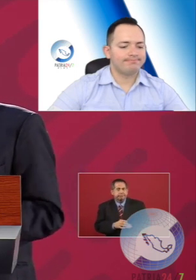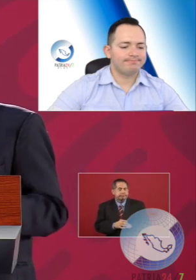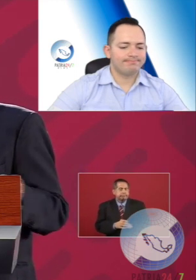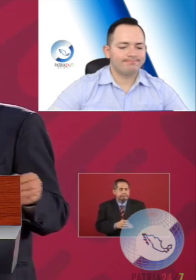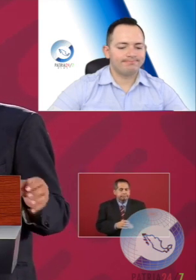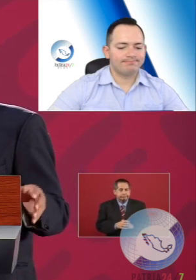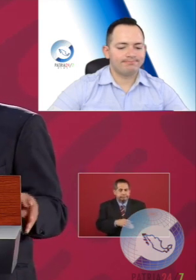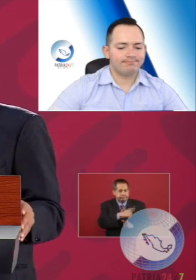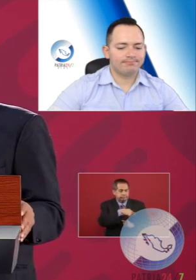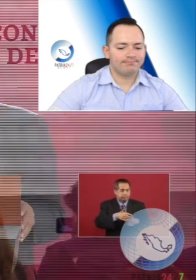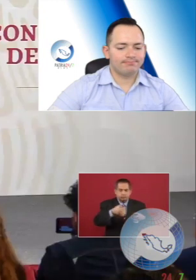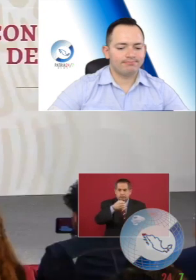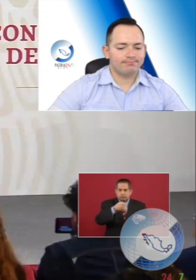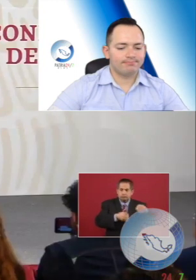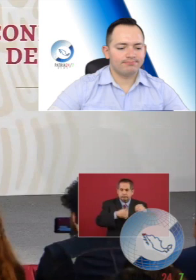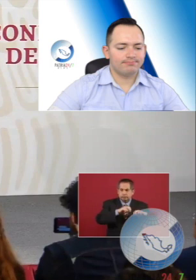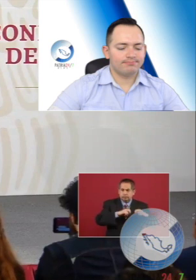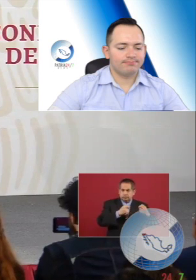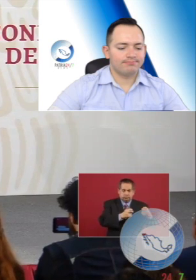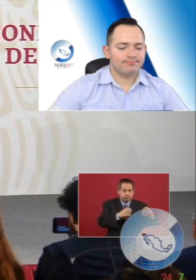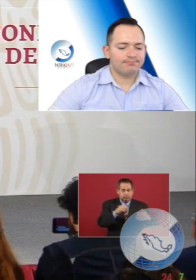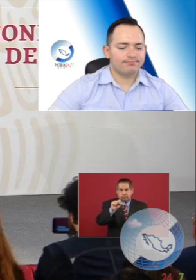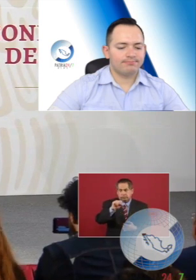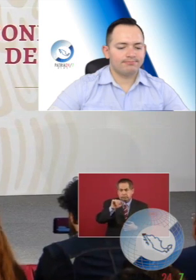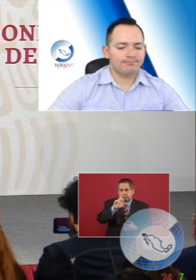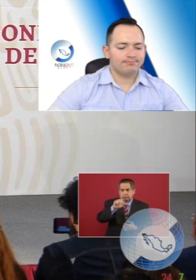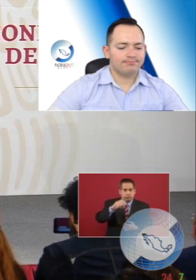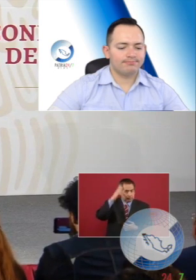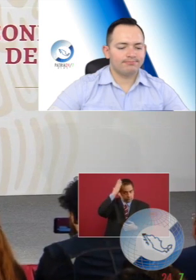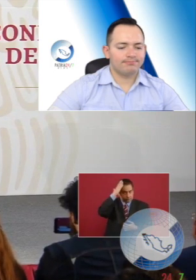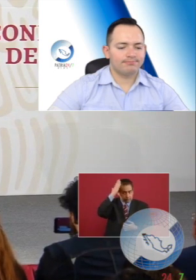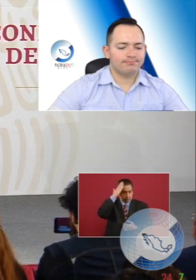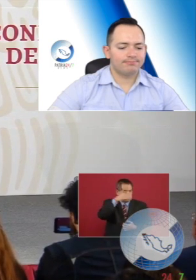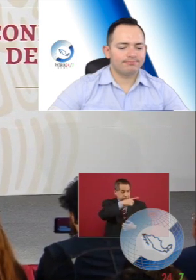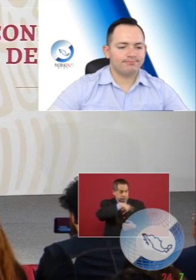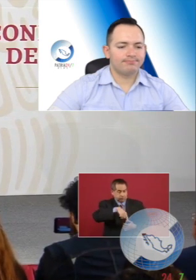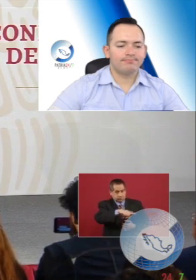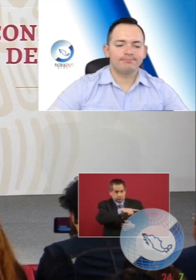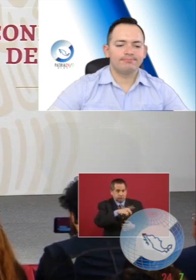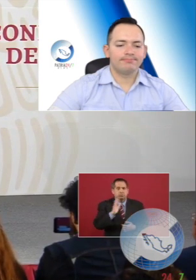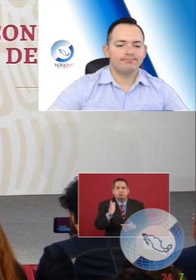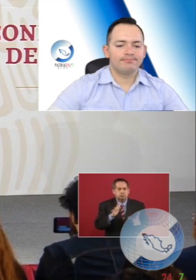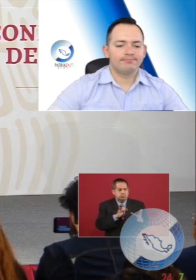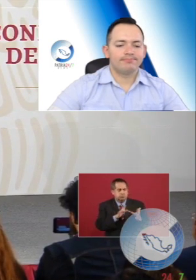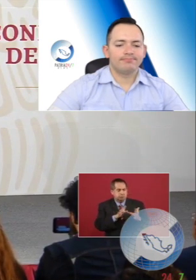los ministros de la Suprema Corte de Justicia.